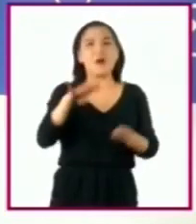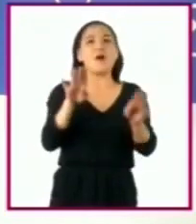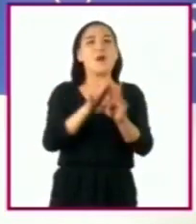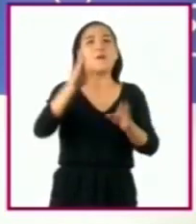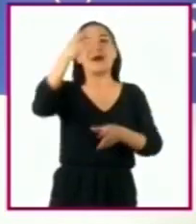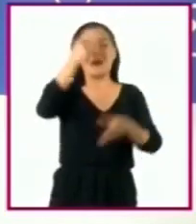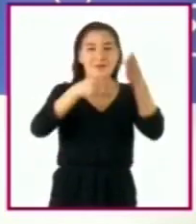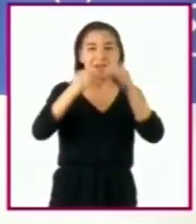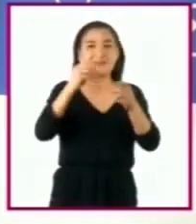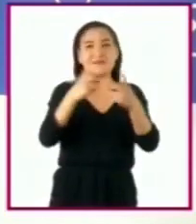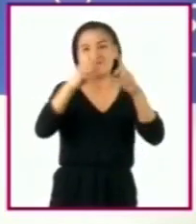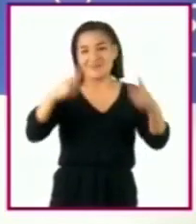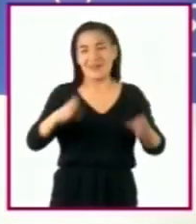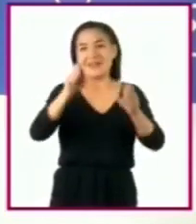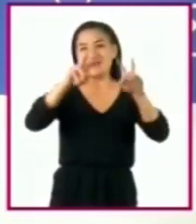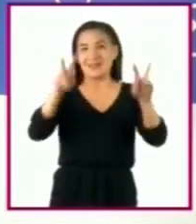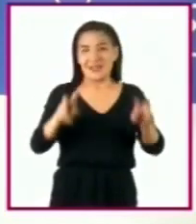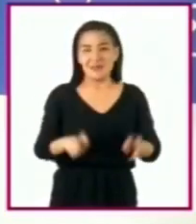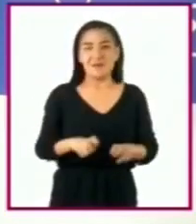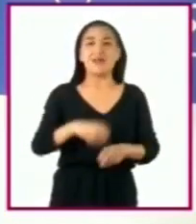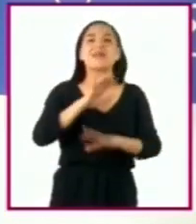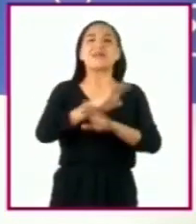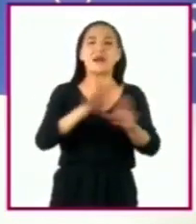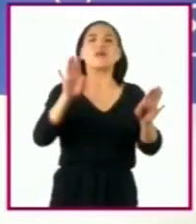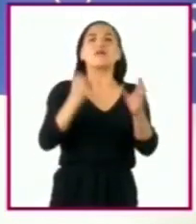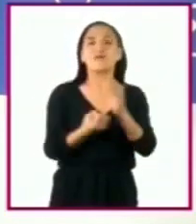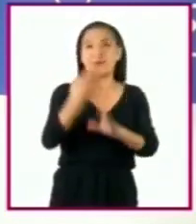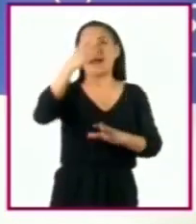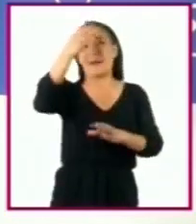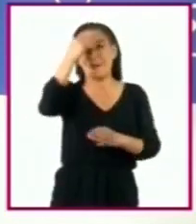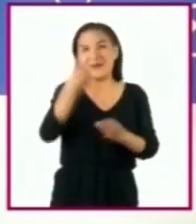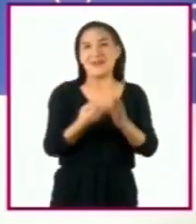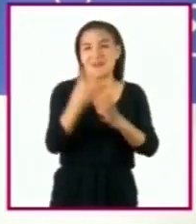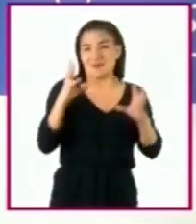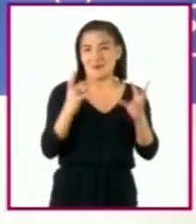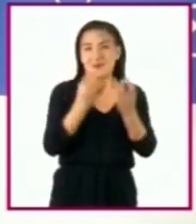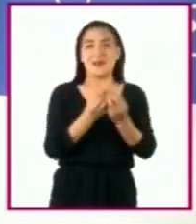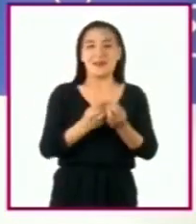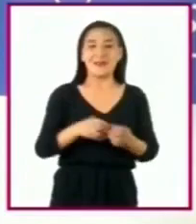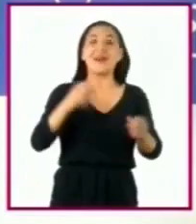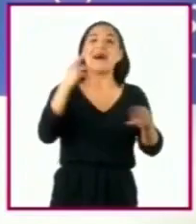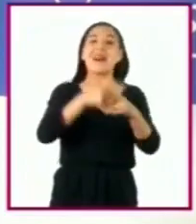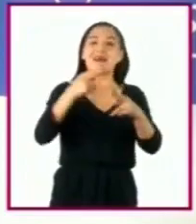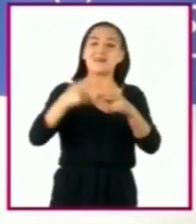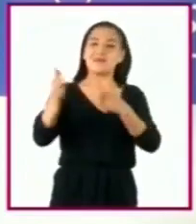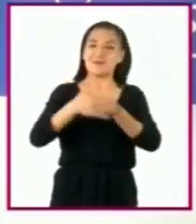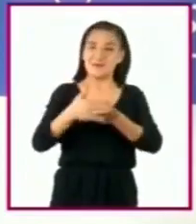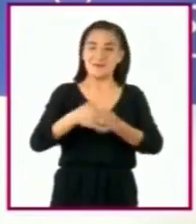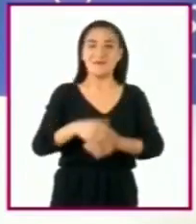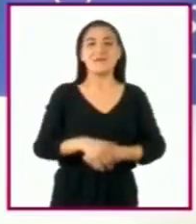analizar formas de desarrollar un tema. Hemos aprendido algo nuevo juntos. ¡Hasta la próxima!